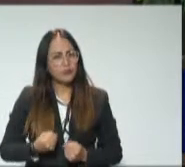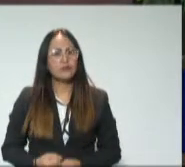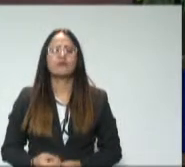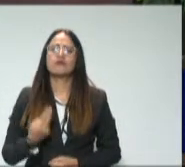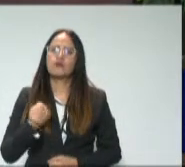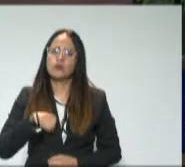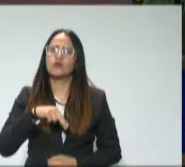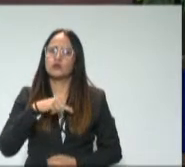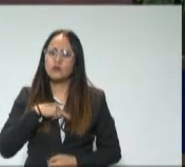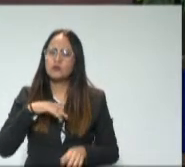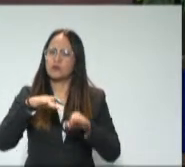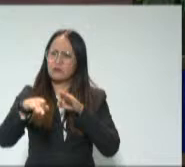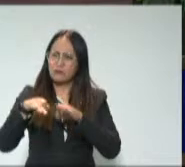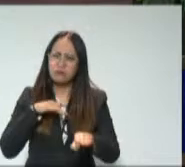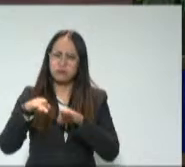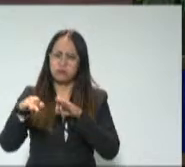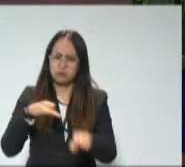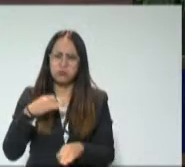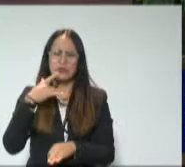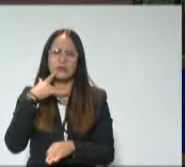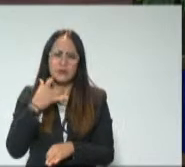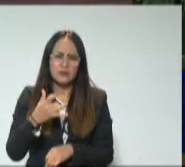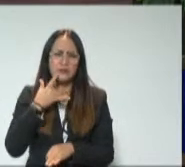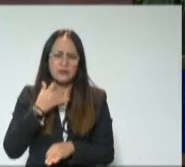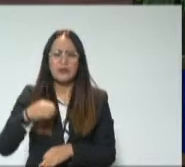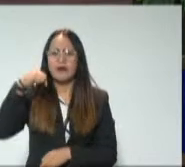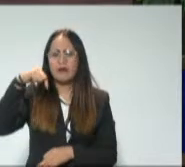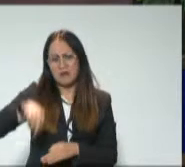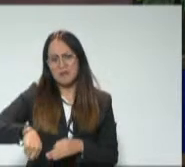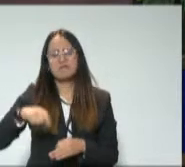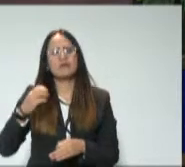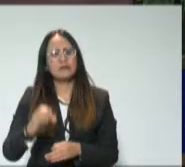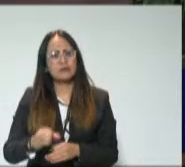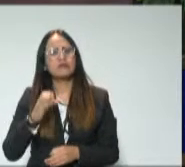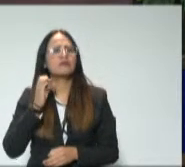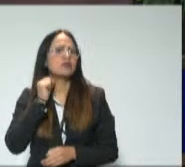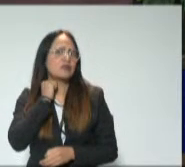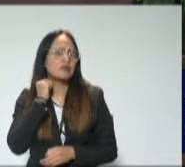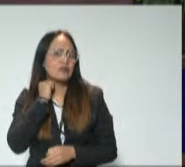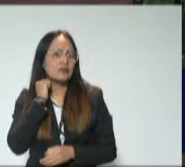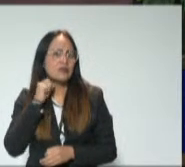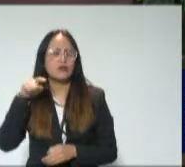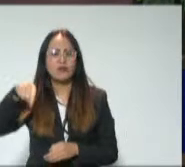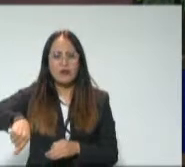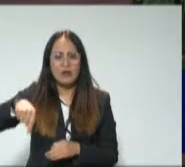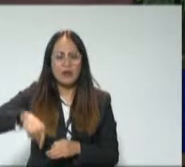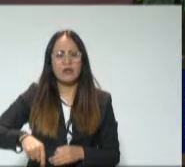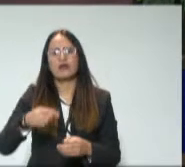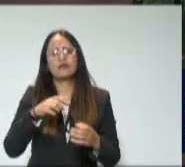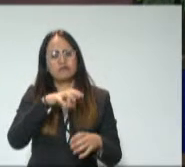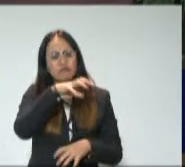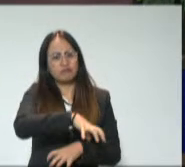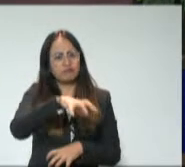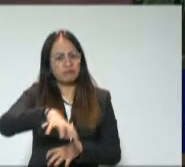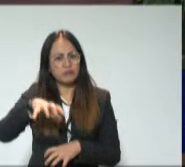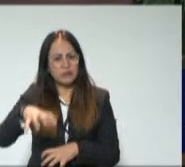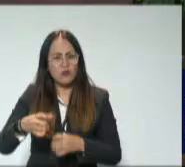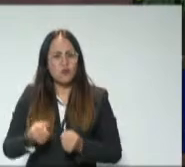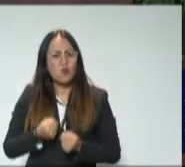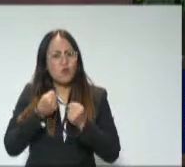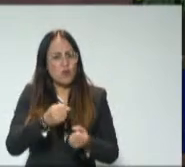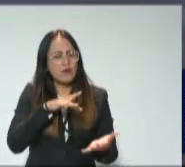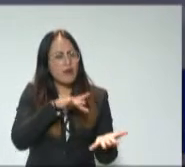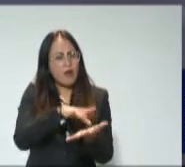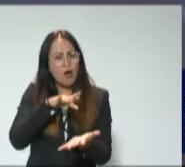eso estamos trabajando fuerte desde el senado para fortalecer las autonomías que no les quepa la